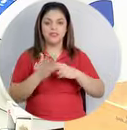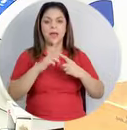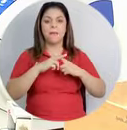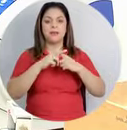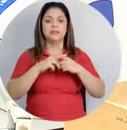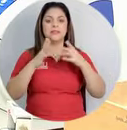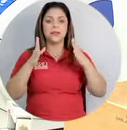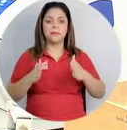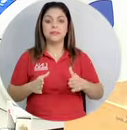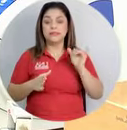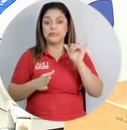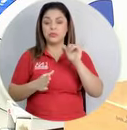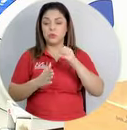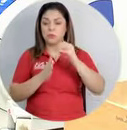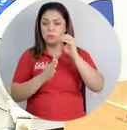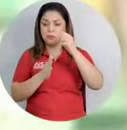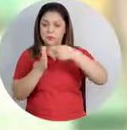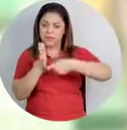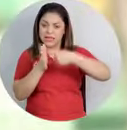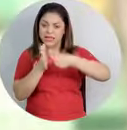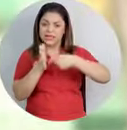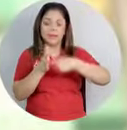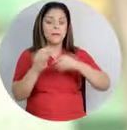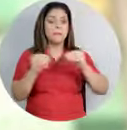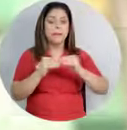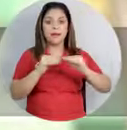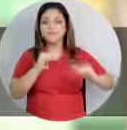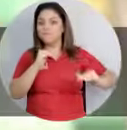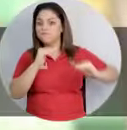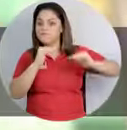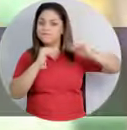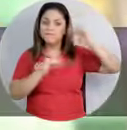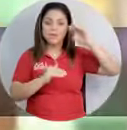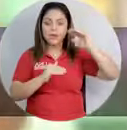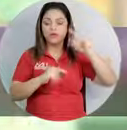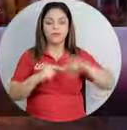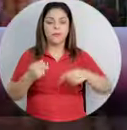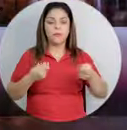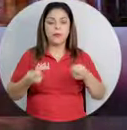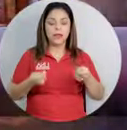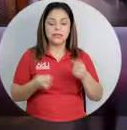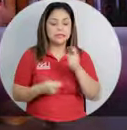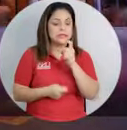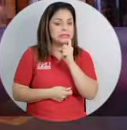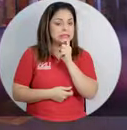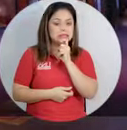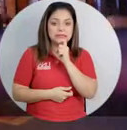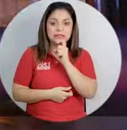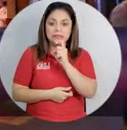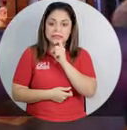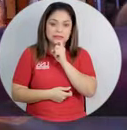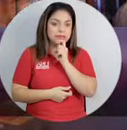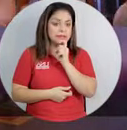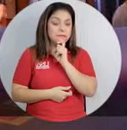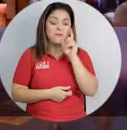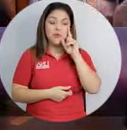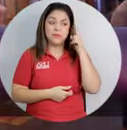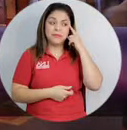los créditos son tasas totalmente elevadas, no, inmanejables,